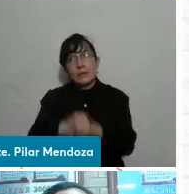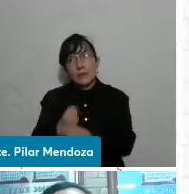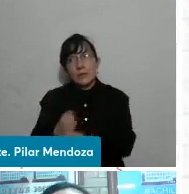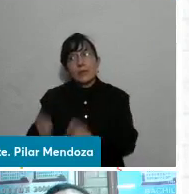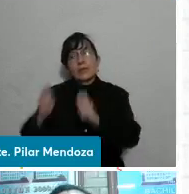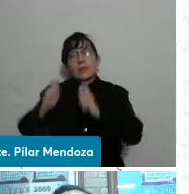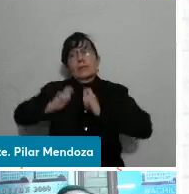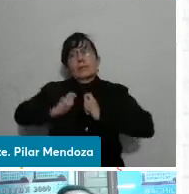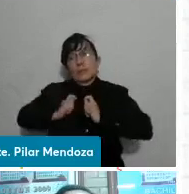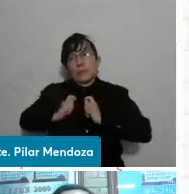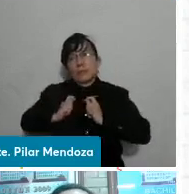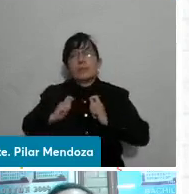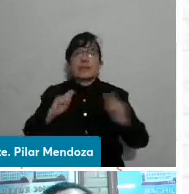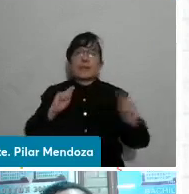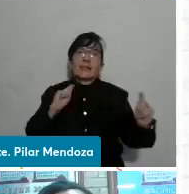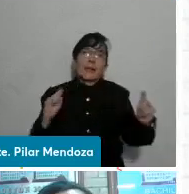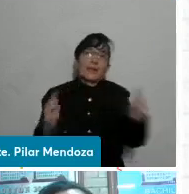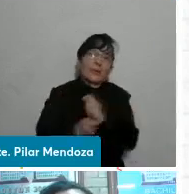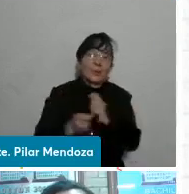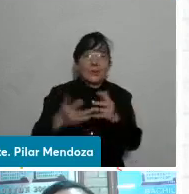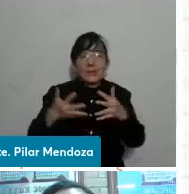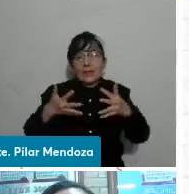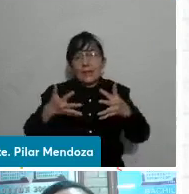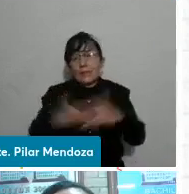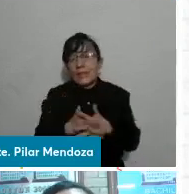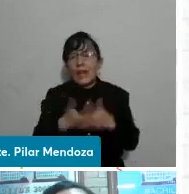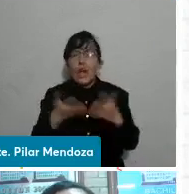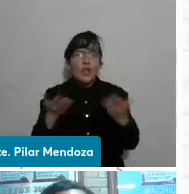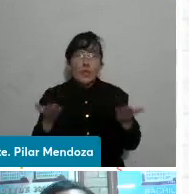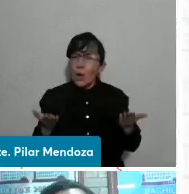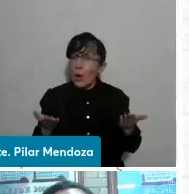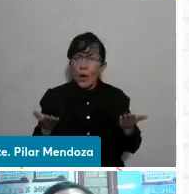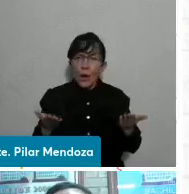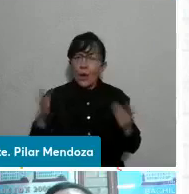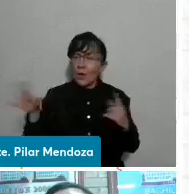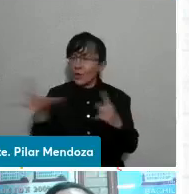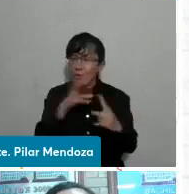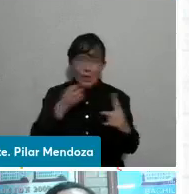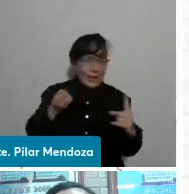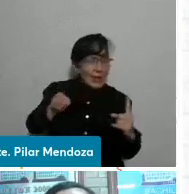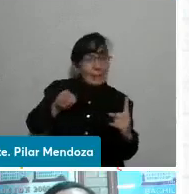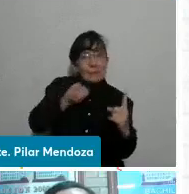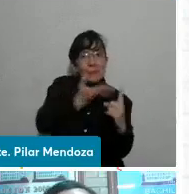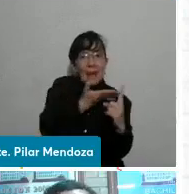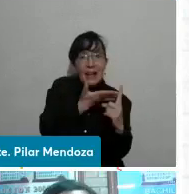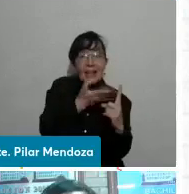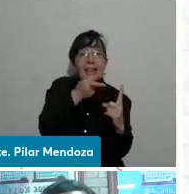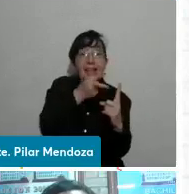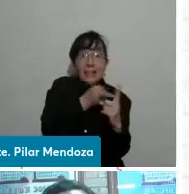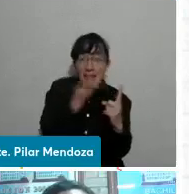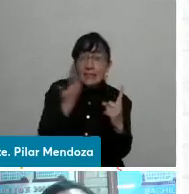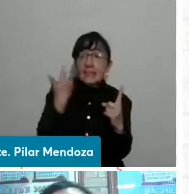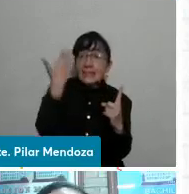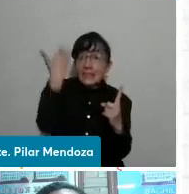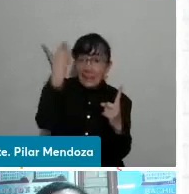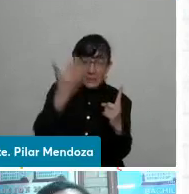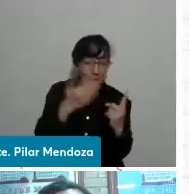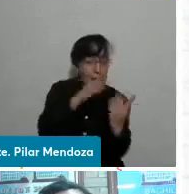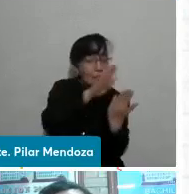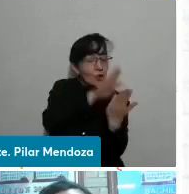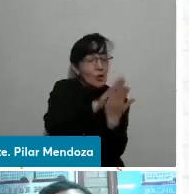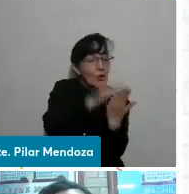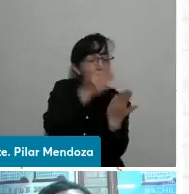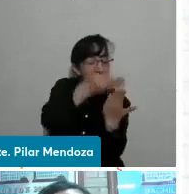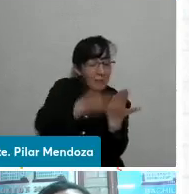ajustes razonables, las acciones afirmativas, sino que el PIAR se convierta en una hoja de ruta que nos